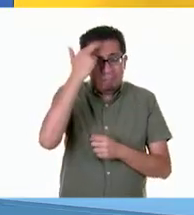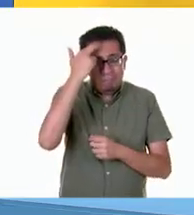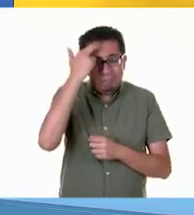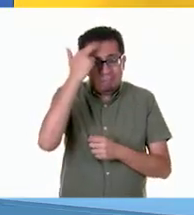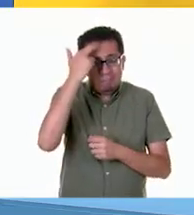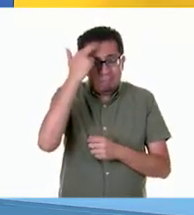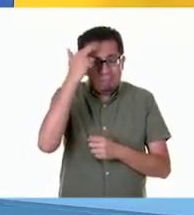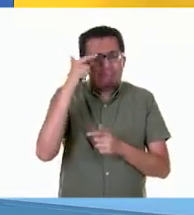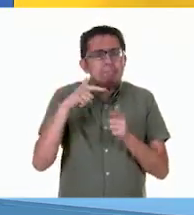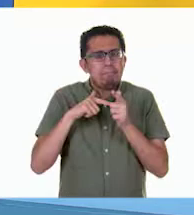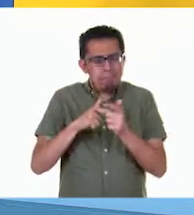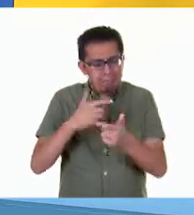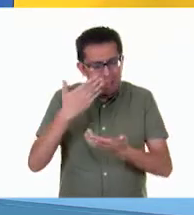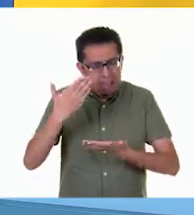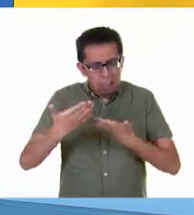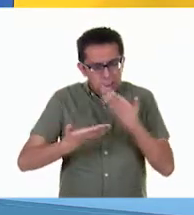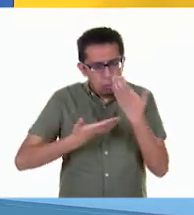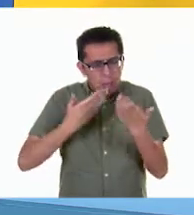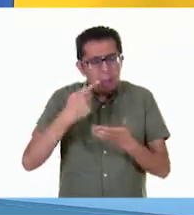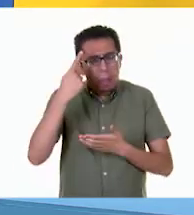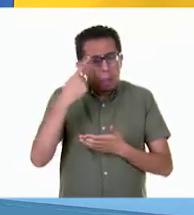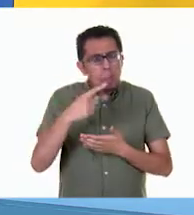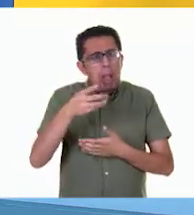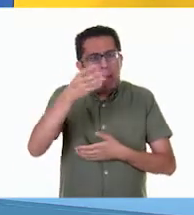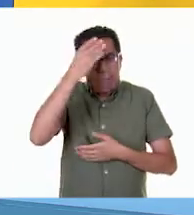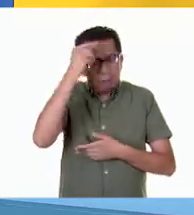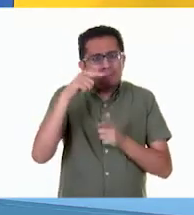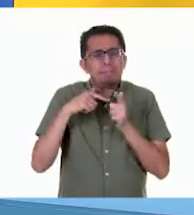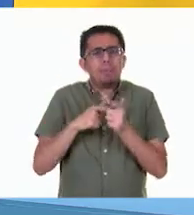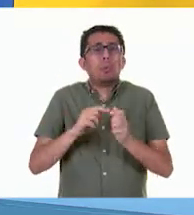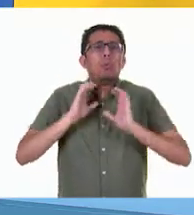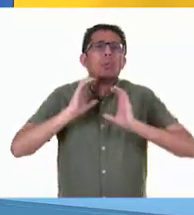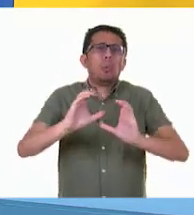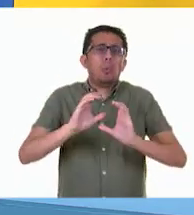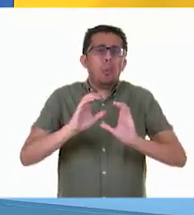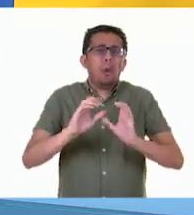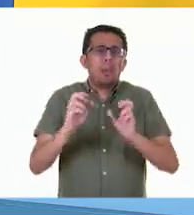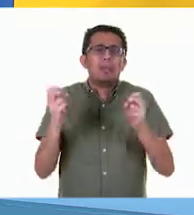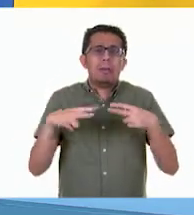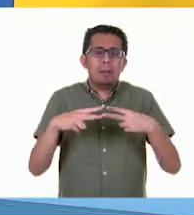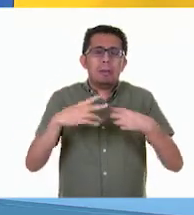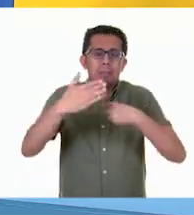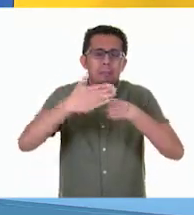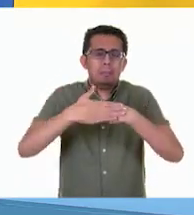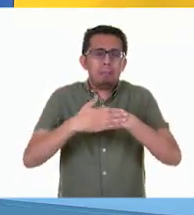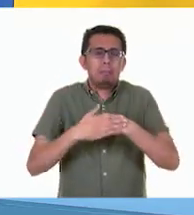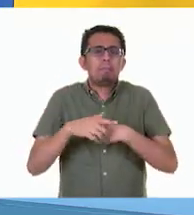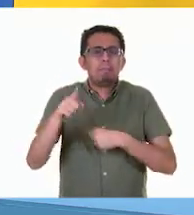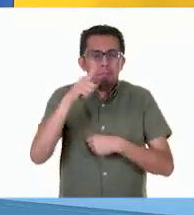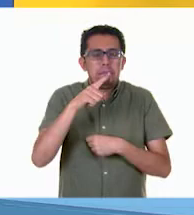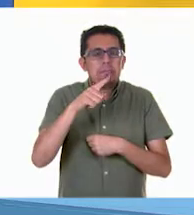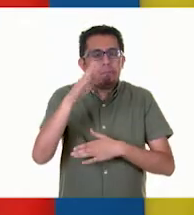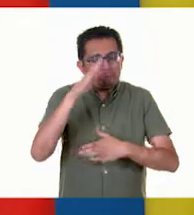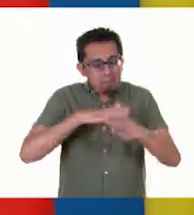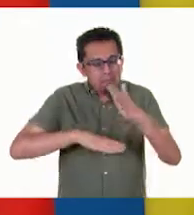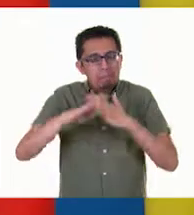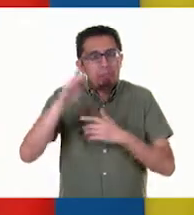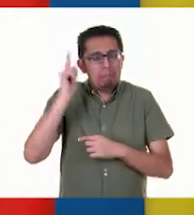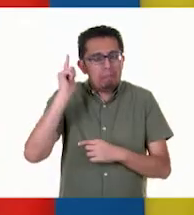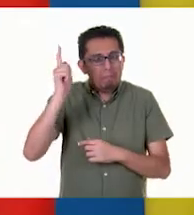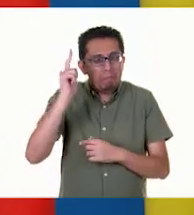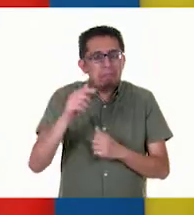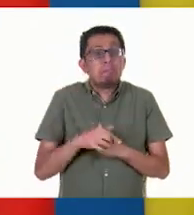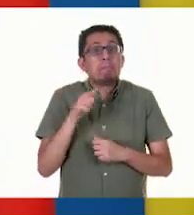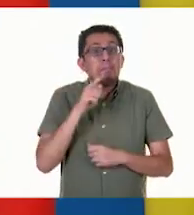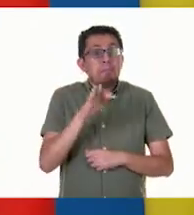ejercitar y seguir estudiando para seguir aprendiendo. Cuídense muchísimo y hasta la próxima. ¡Éxito!